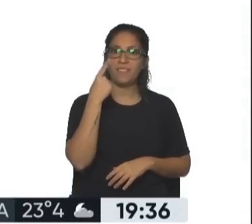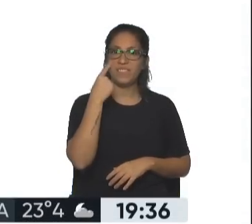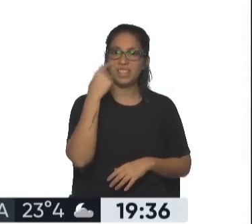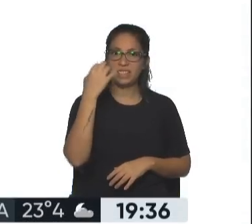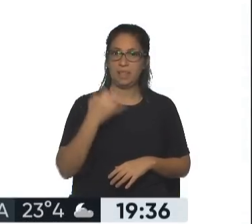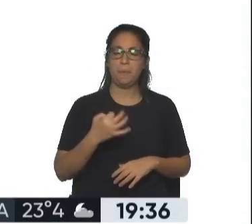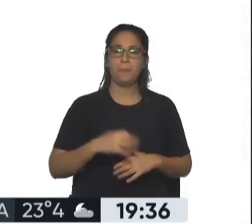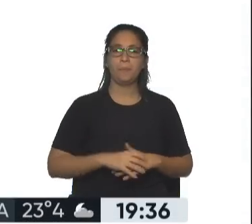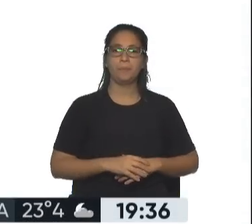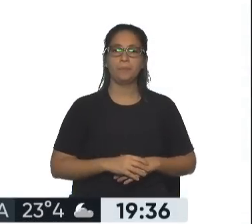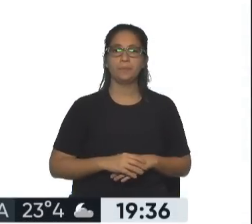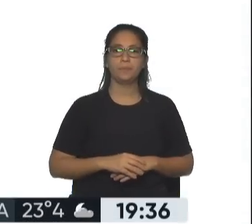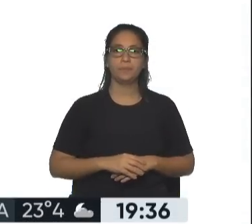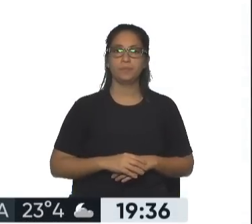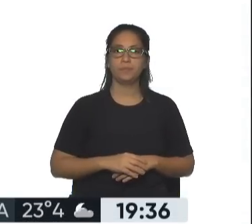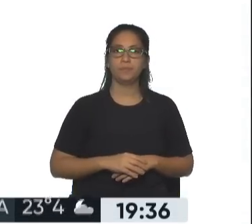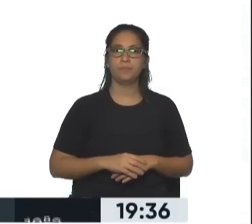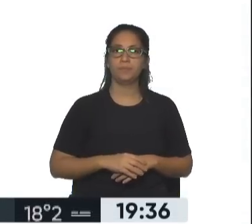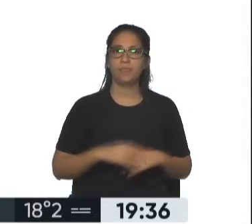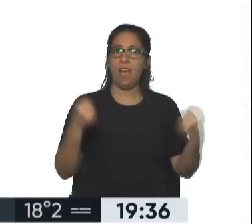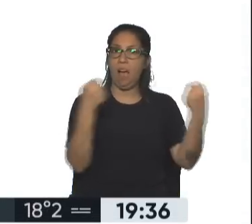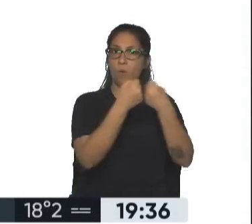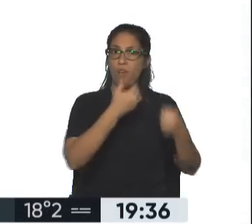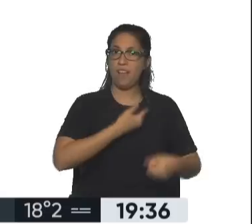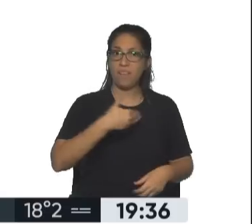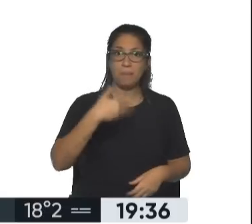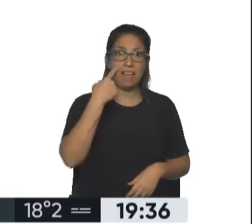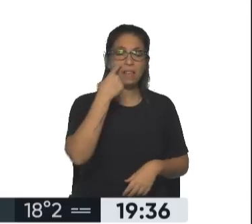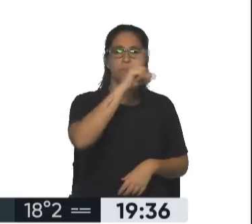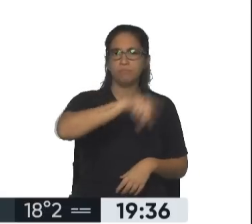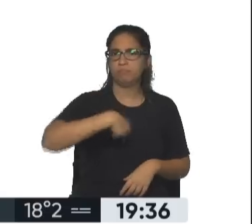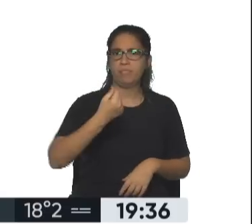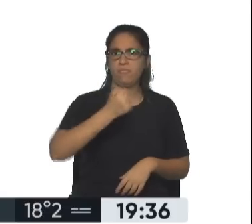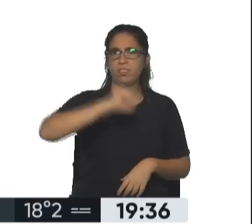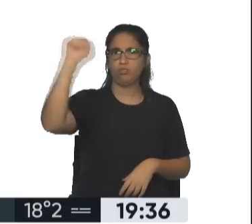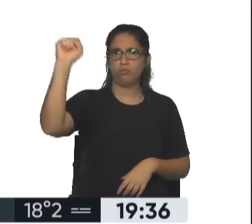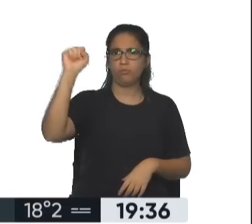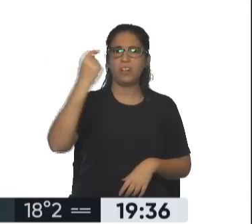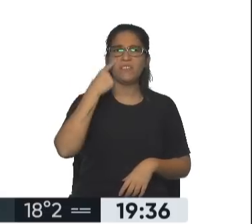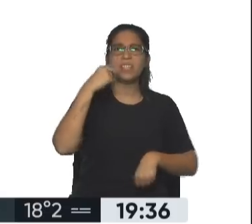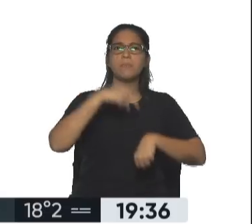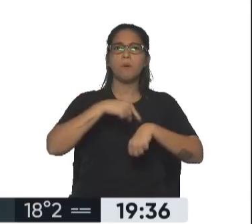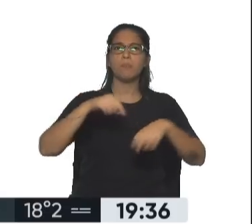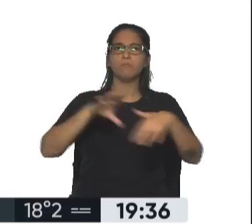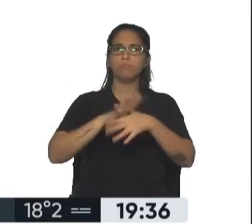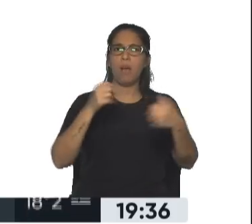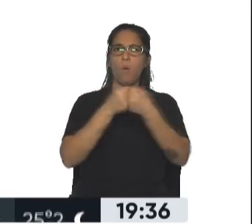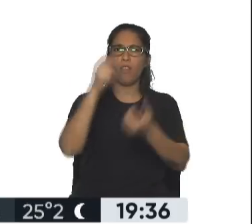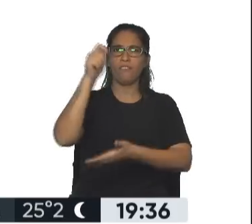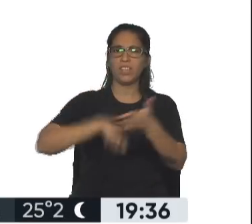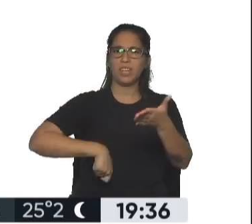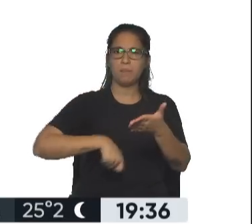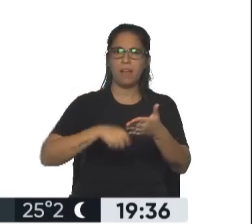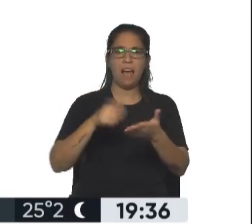fíjense, el acuerdo con el Fondo Monetario es inflacionario. Fíjense el momento en que se firme el acuerdo y fíjense cómo